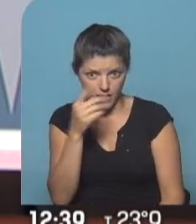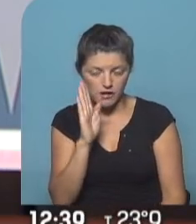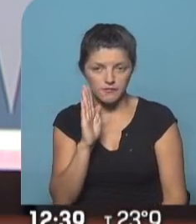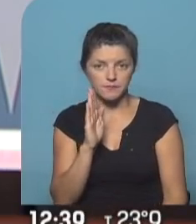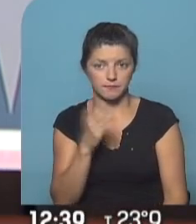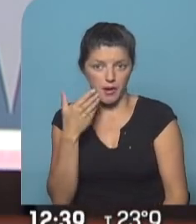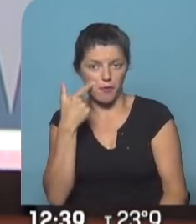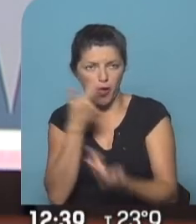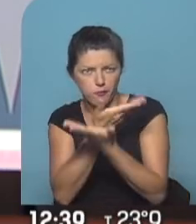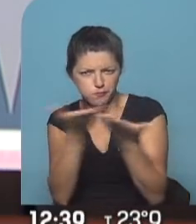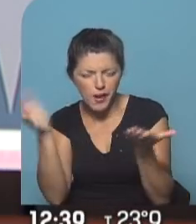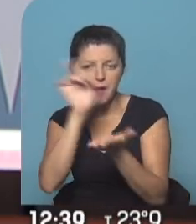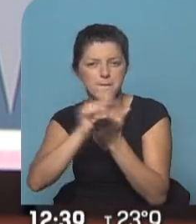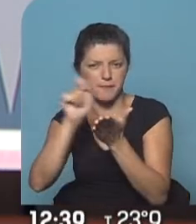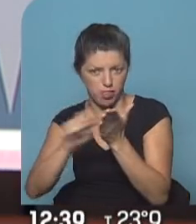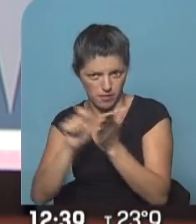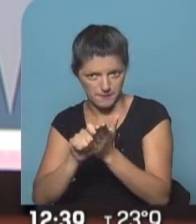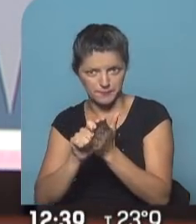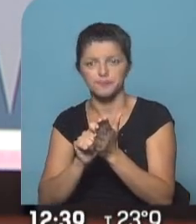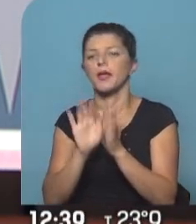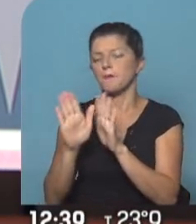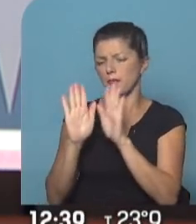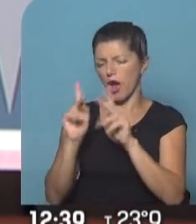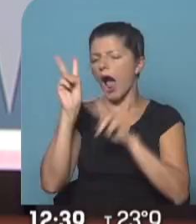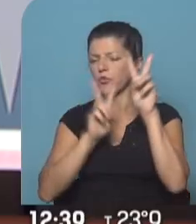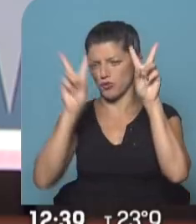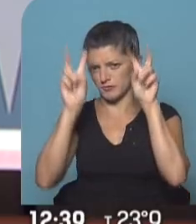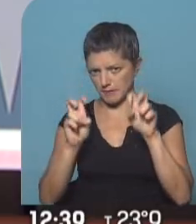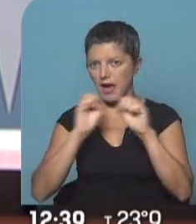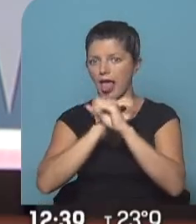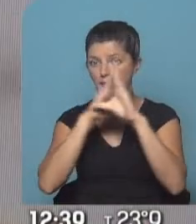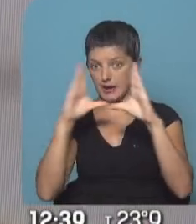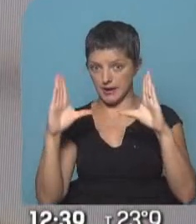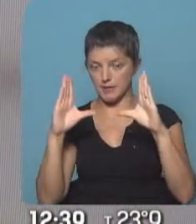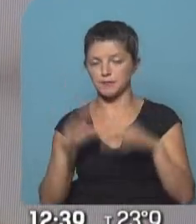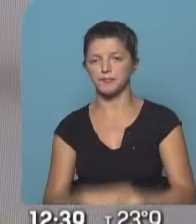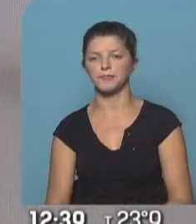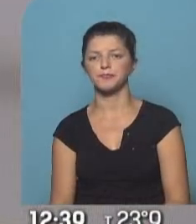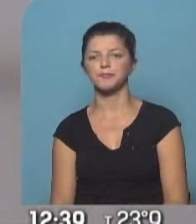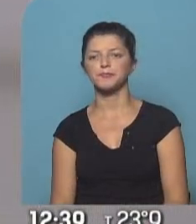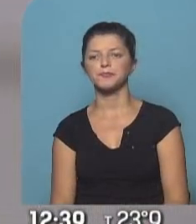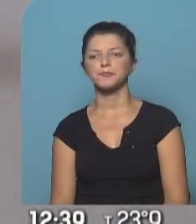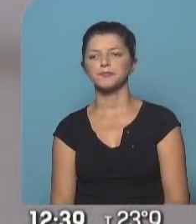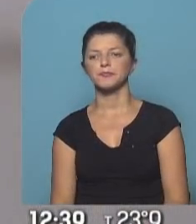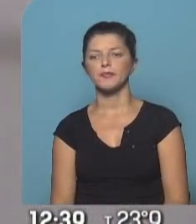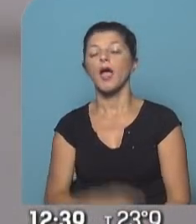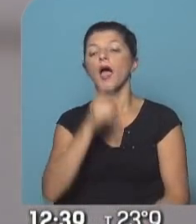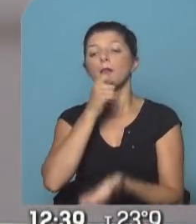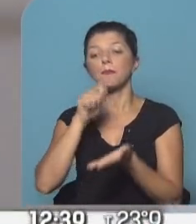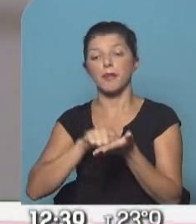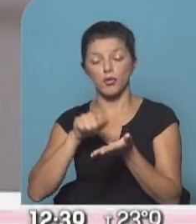contada de modo periodístico? Vamos a poner un paréntesis en algunas cosas, que es que la prensa seria norteamericana tiene dudas